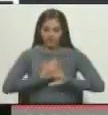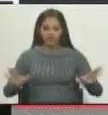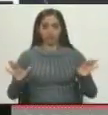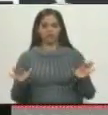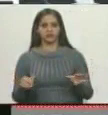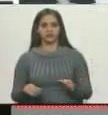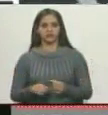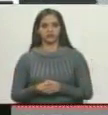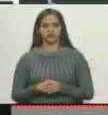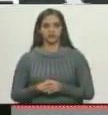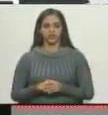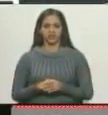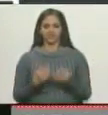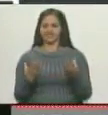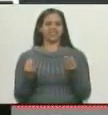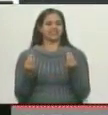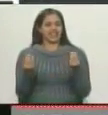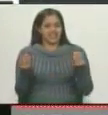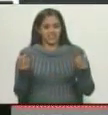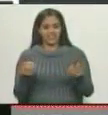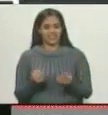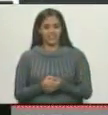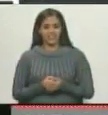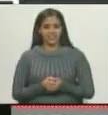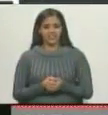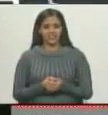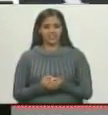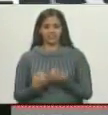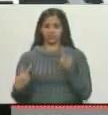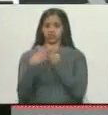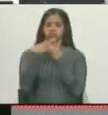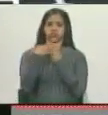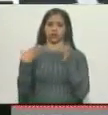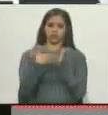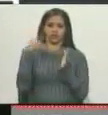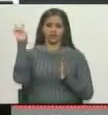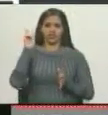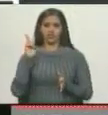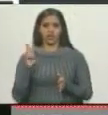Ya basta de tanto desmedro contra Venezuela.